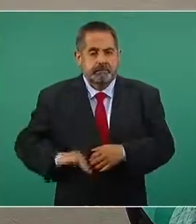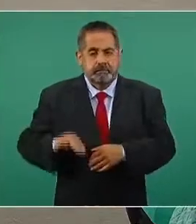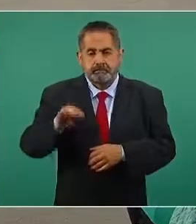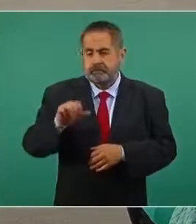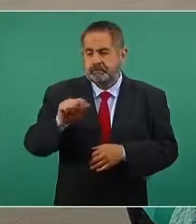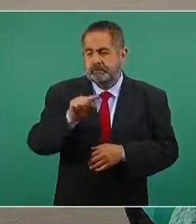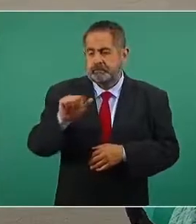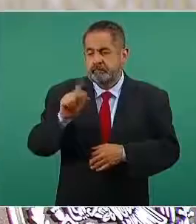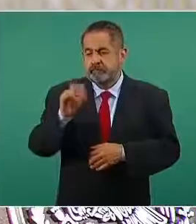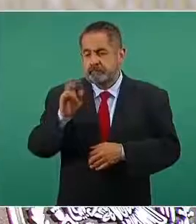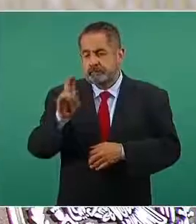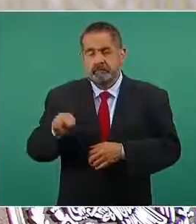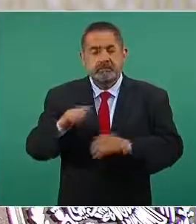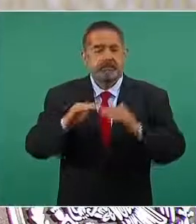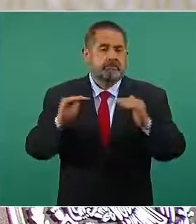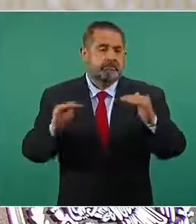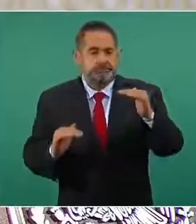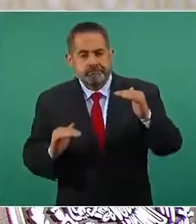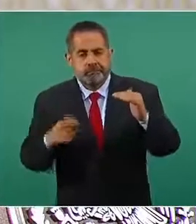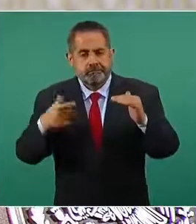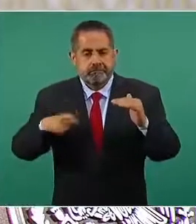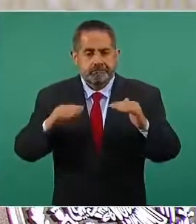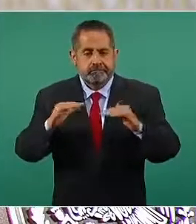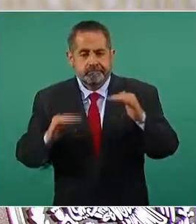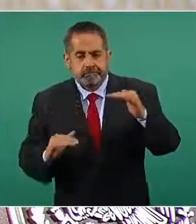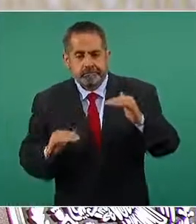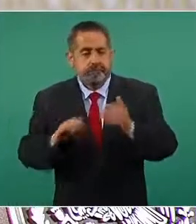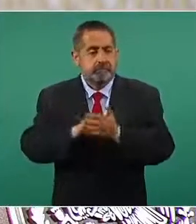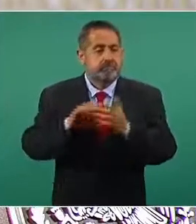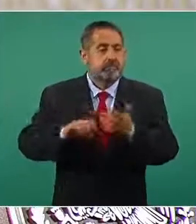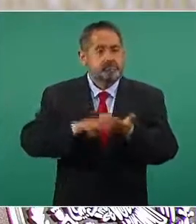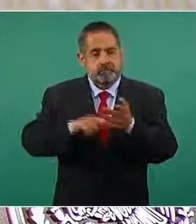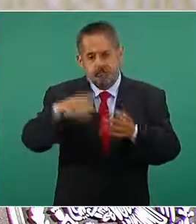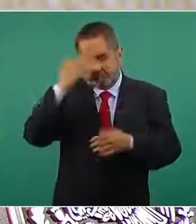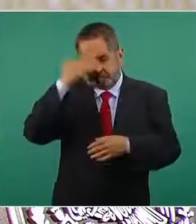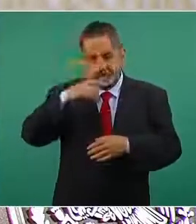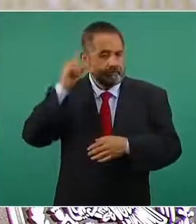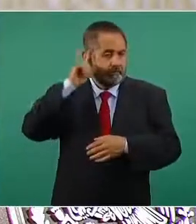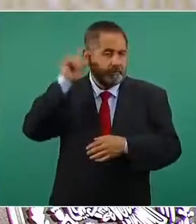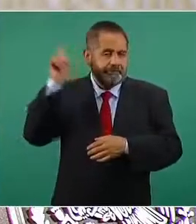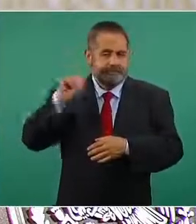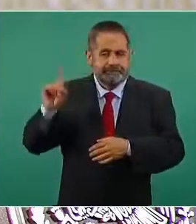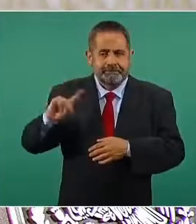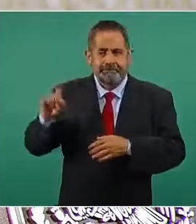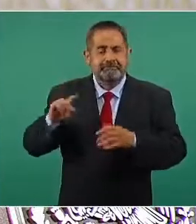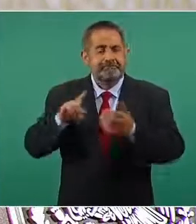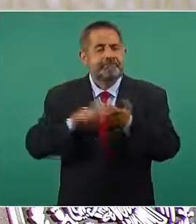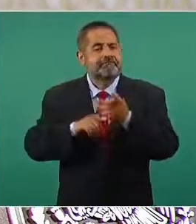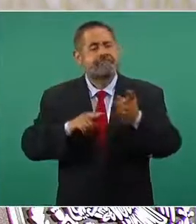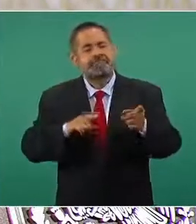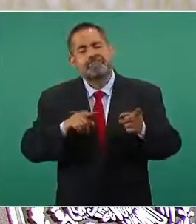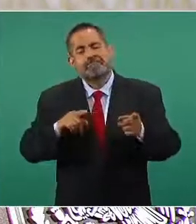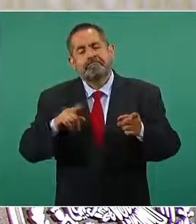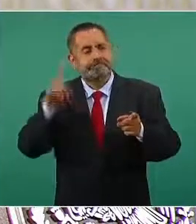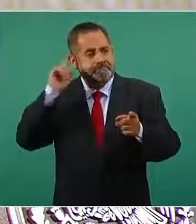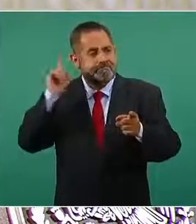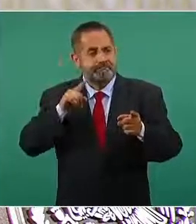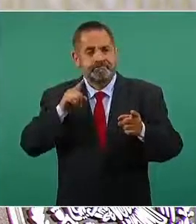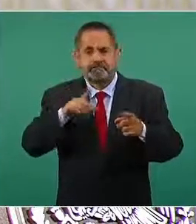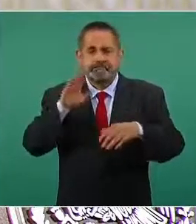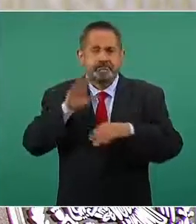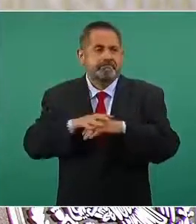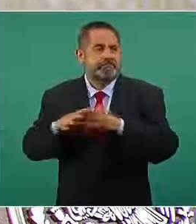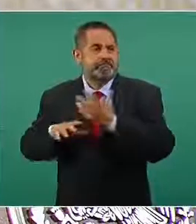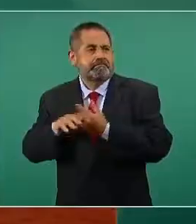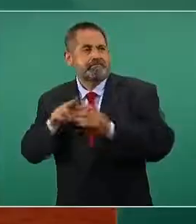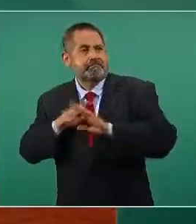que principalmente se dedica a minería. Recordar que el estado de Zacatecas es el estado que con mayor